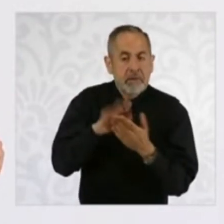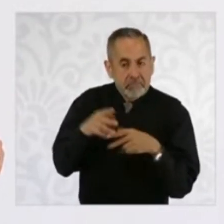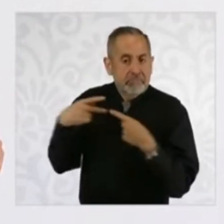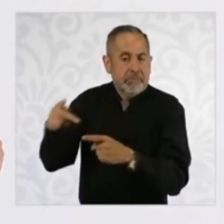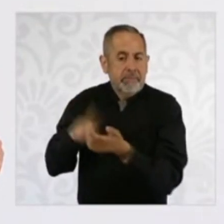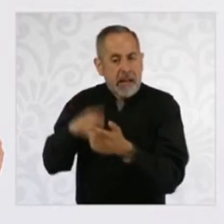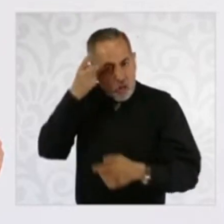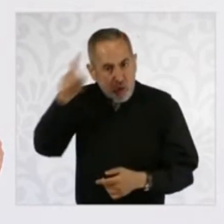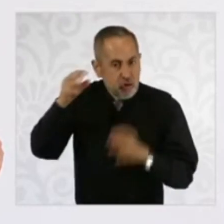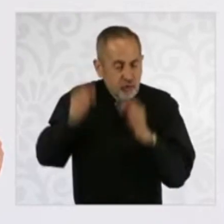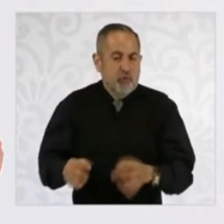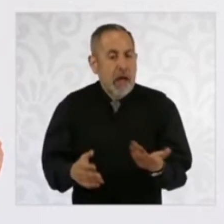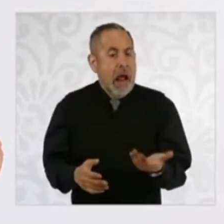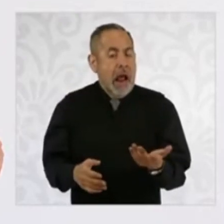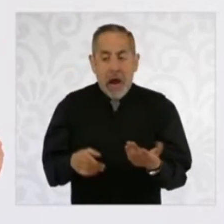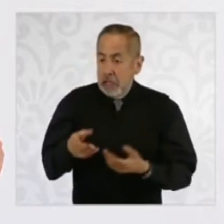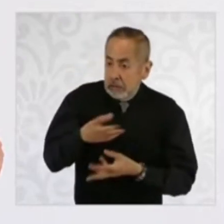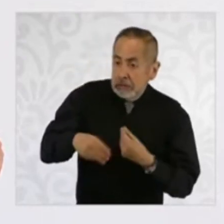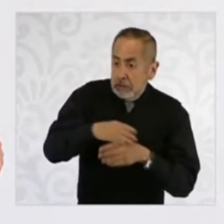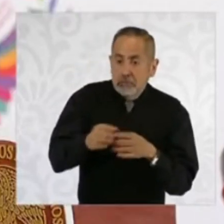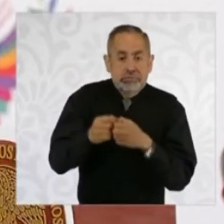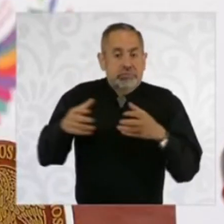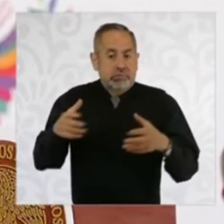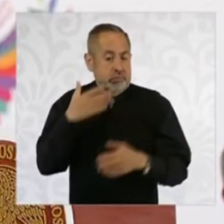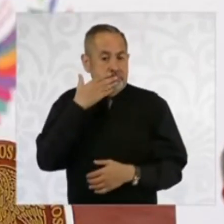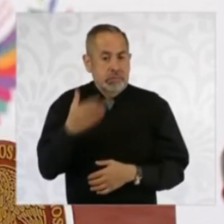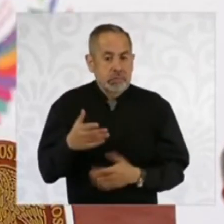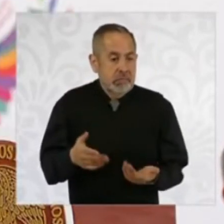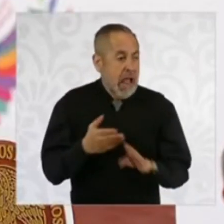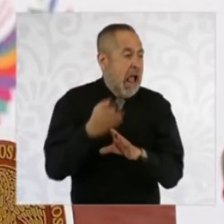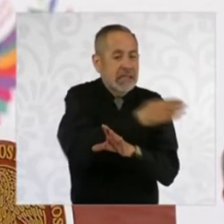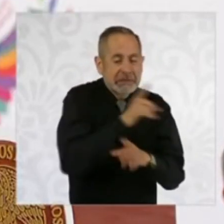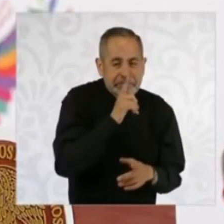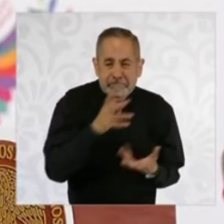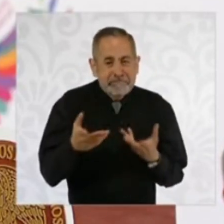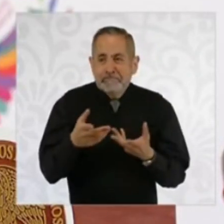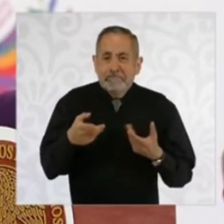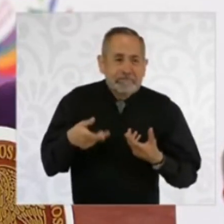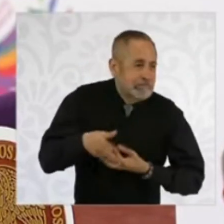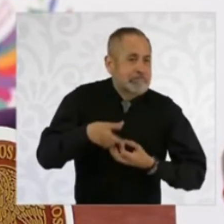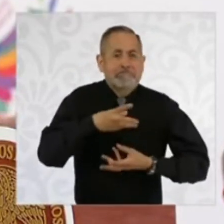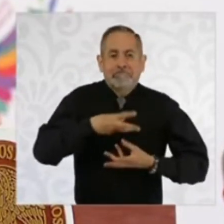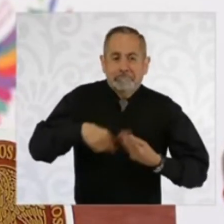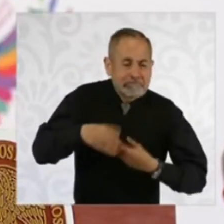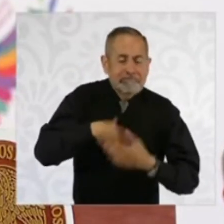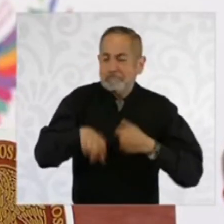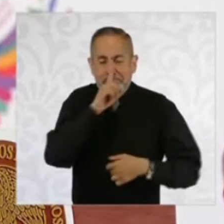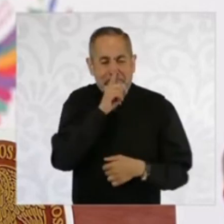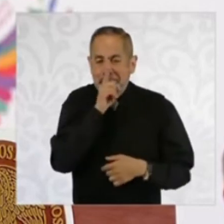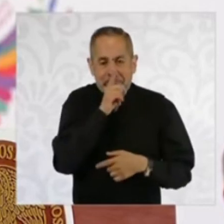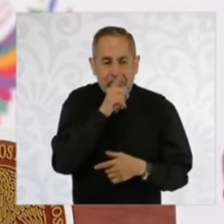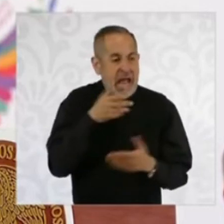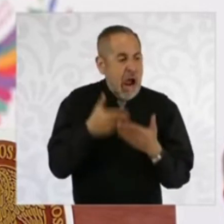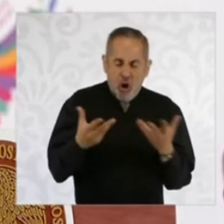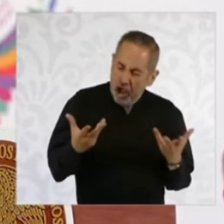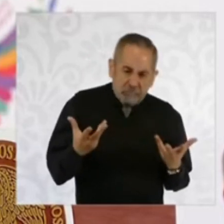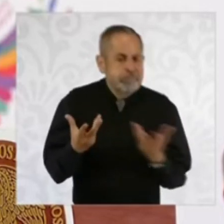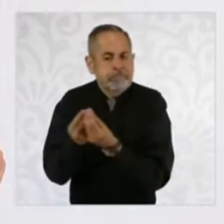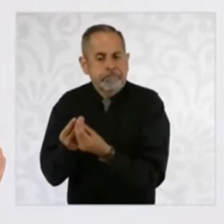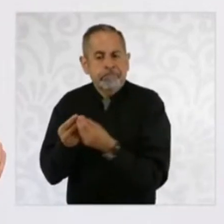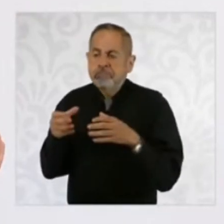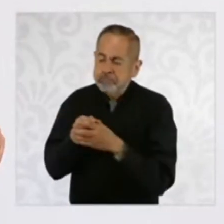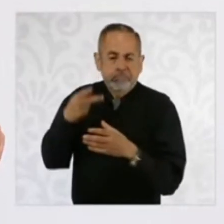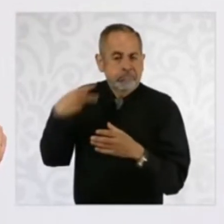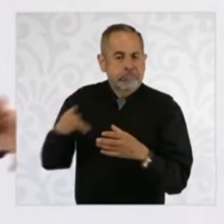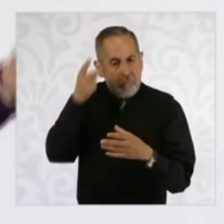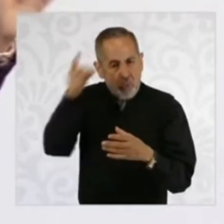de la reforma energética, pues la hace muy ineficiente. Entonces ahora vamos a integrar